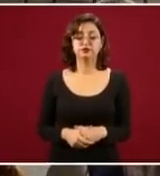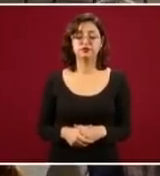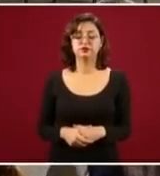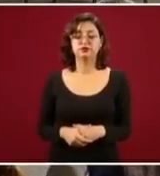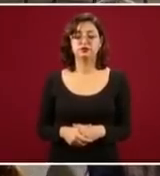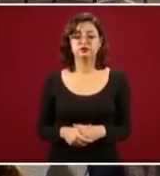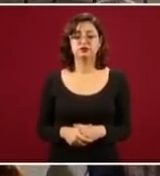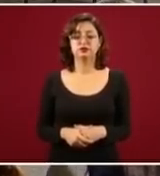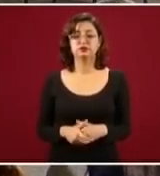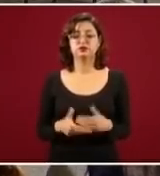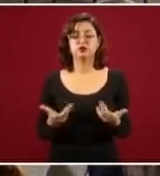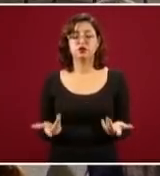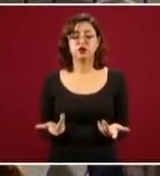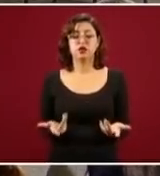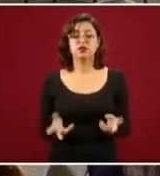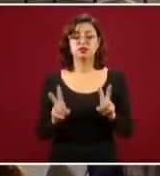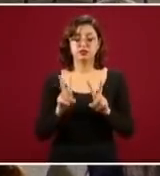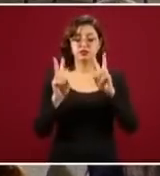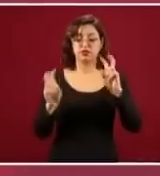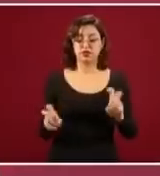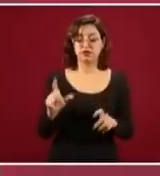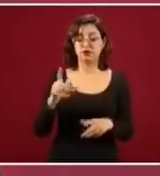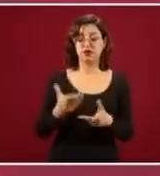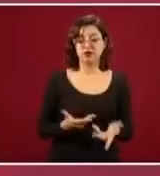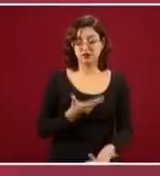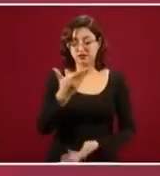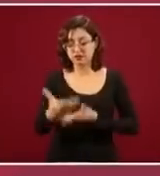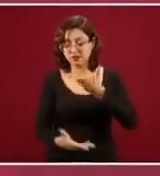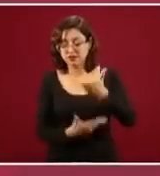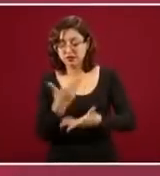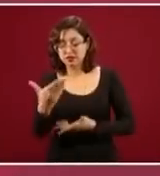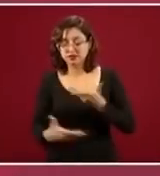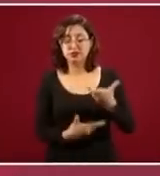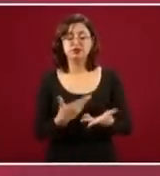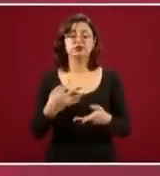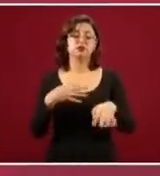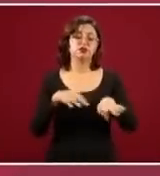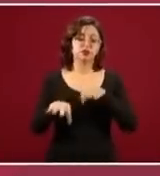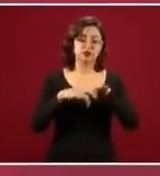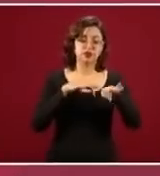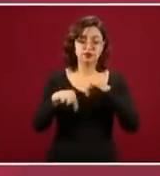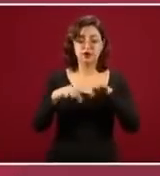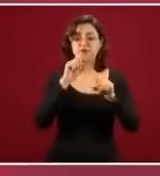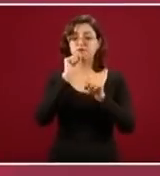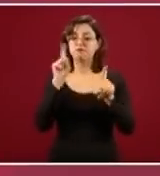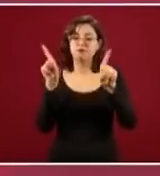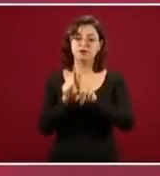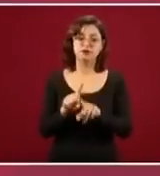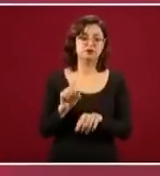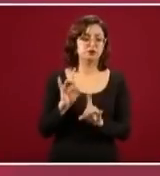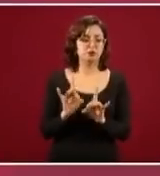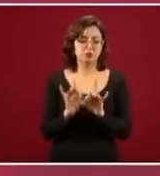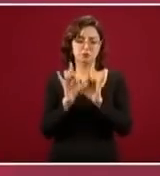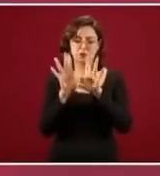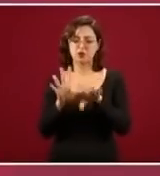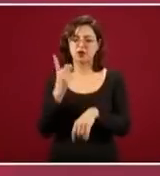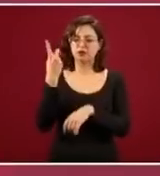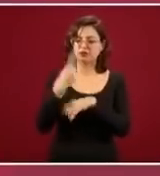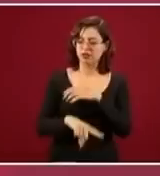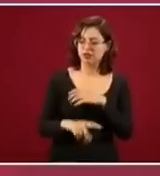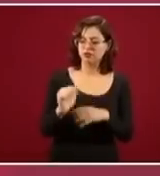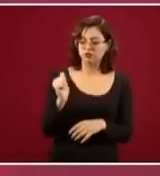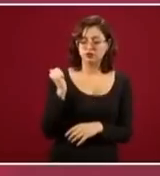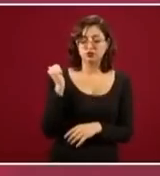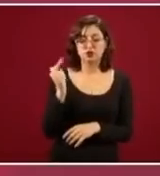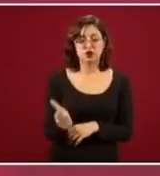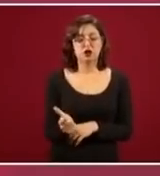tienen que ver con la operación de los servicios y cuando existen afectaciones a los mismos por algún acto presuntamente